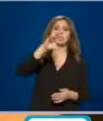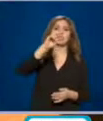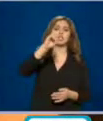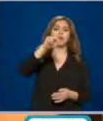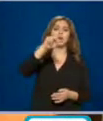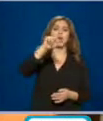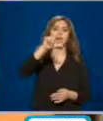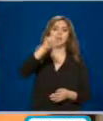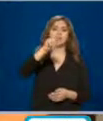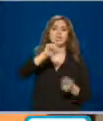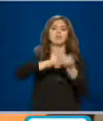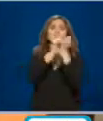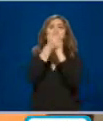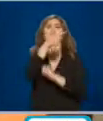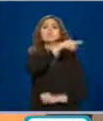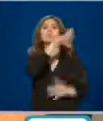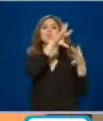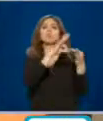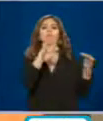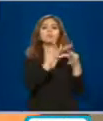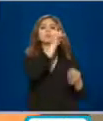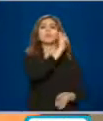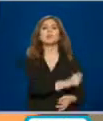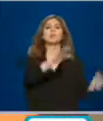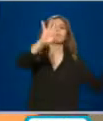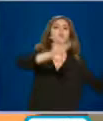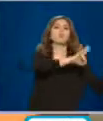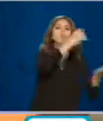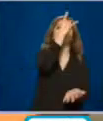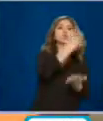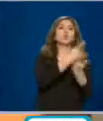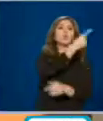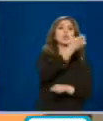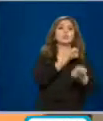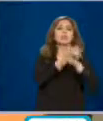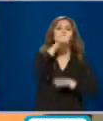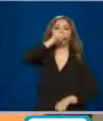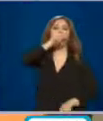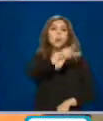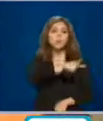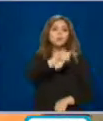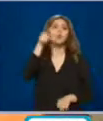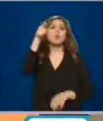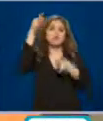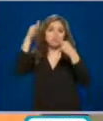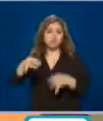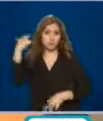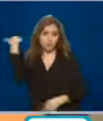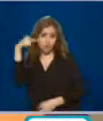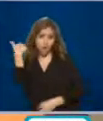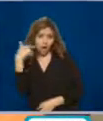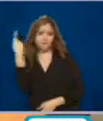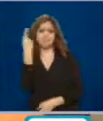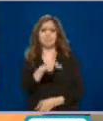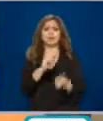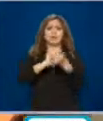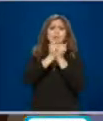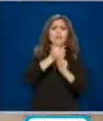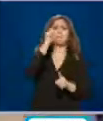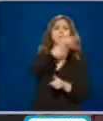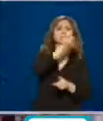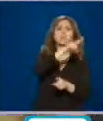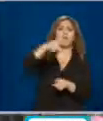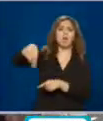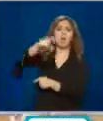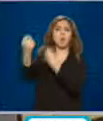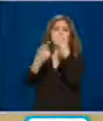esta imagen de decir que el mariachi era de Jalisco, principalmente tapatío, ¿no? Y como que siempre nos quedamos con esa